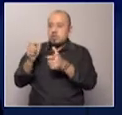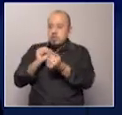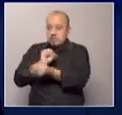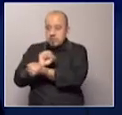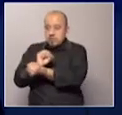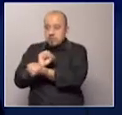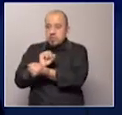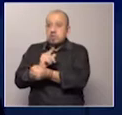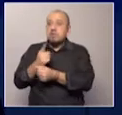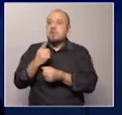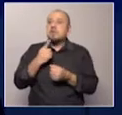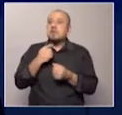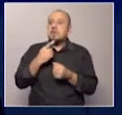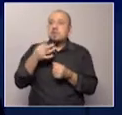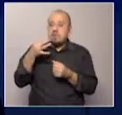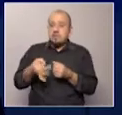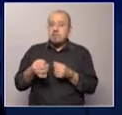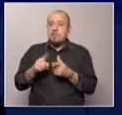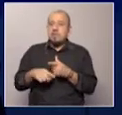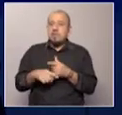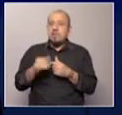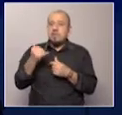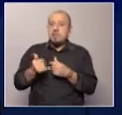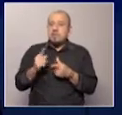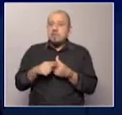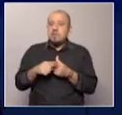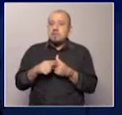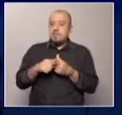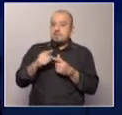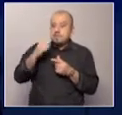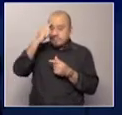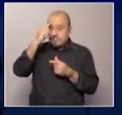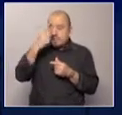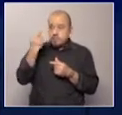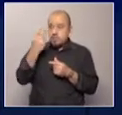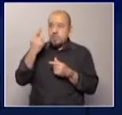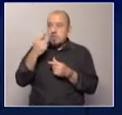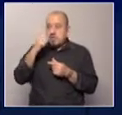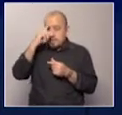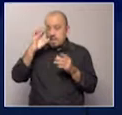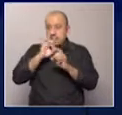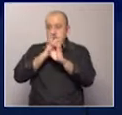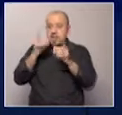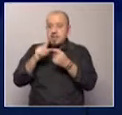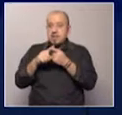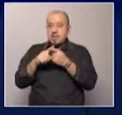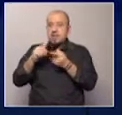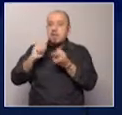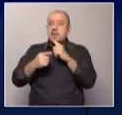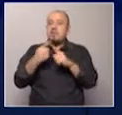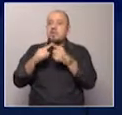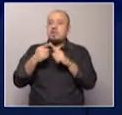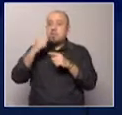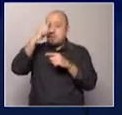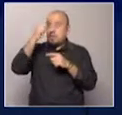eficiente que sea productiva que tenga un sentido las normas internacionales son muy claras el pacto internacional de derechos civiles y políticos